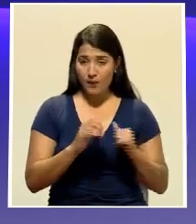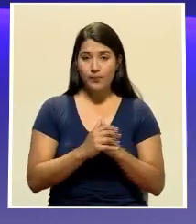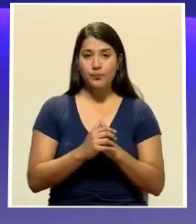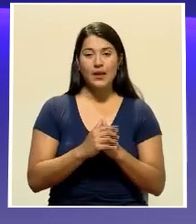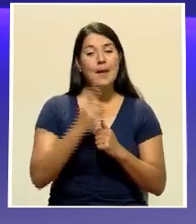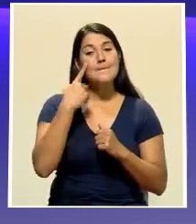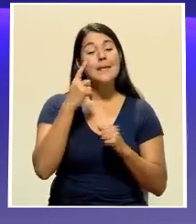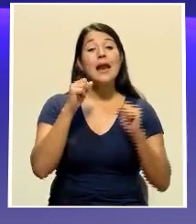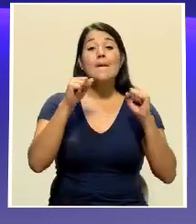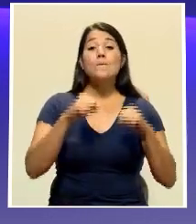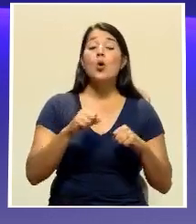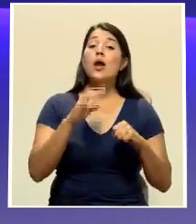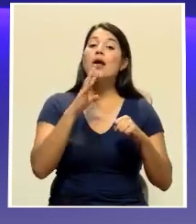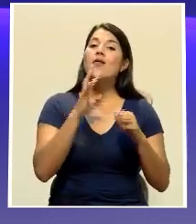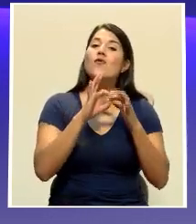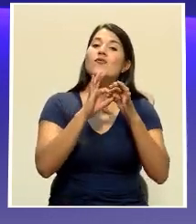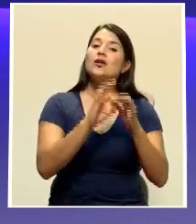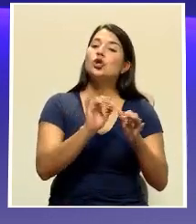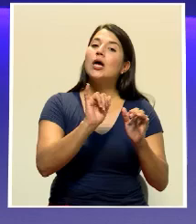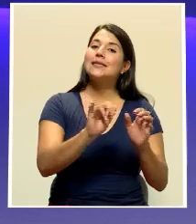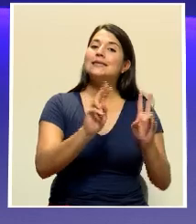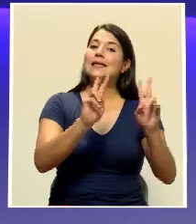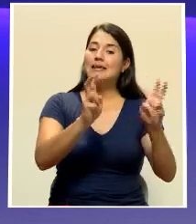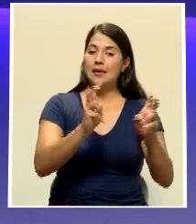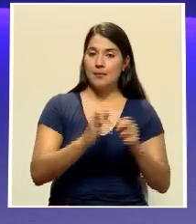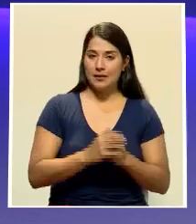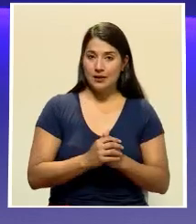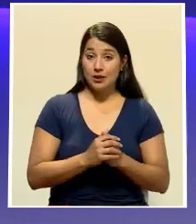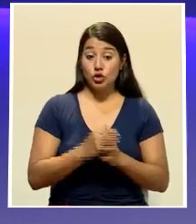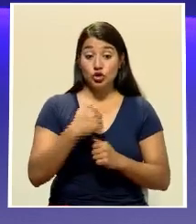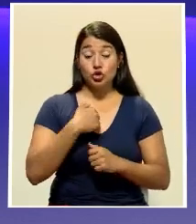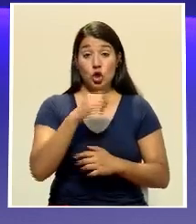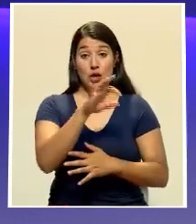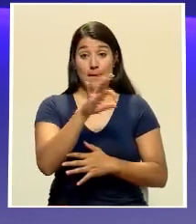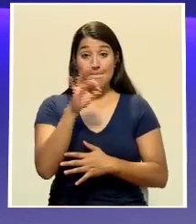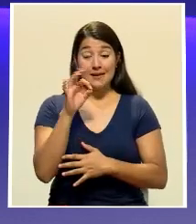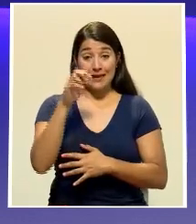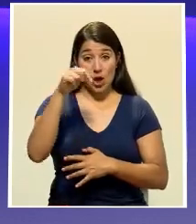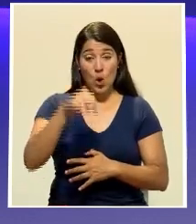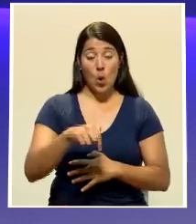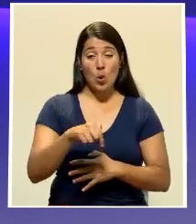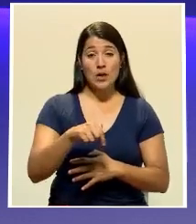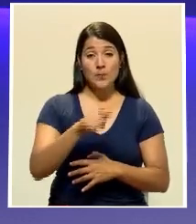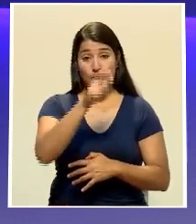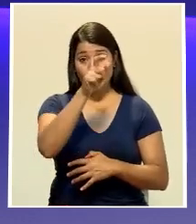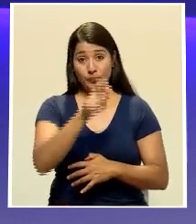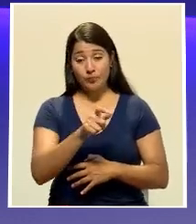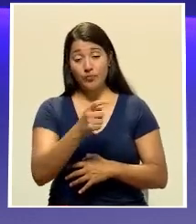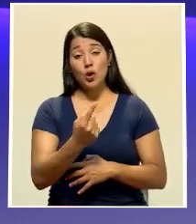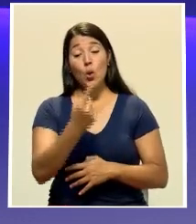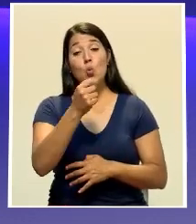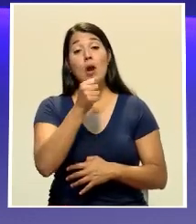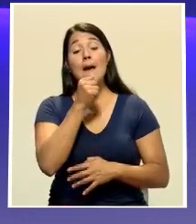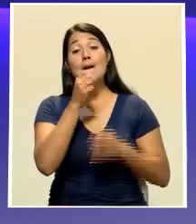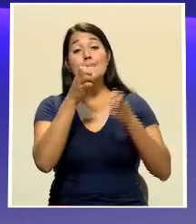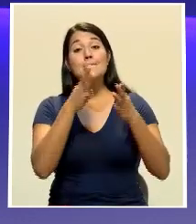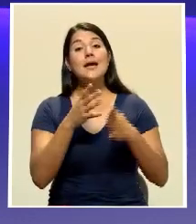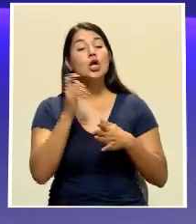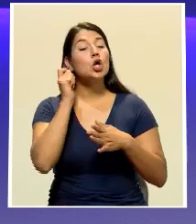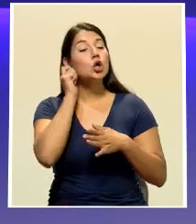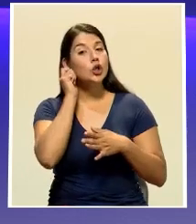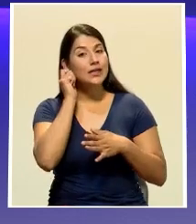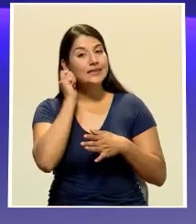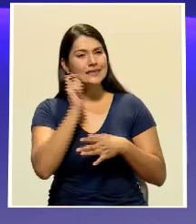Para conversar sobre estos temas, invité hoy a una periodista